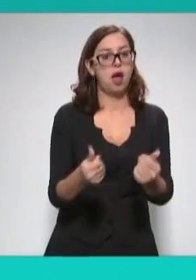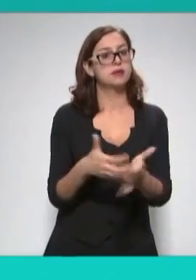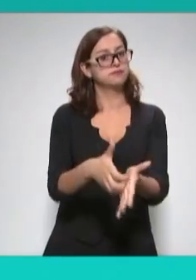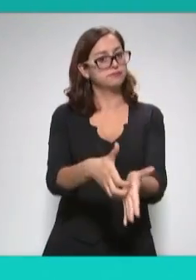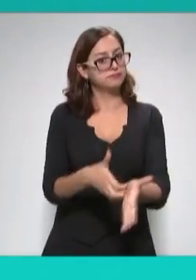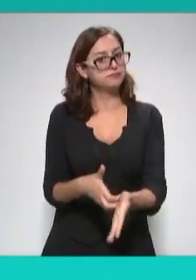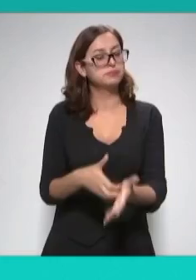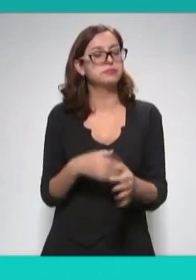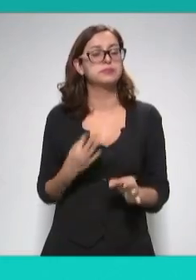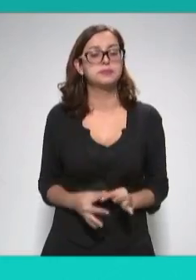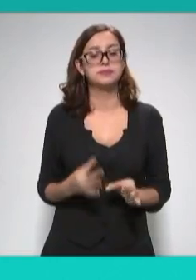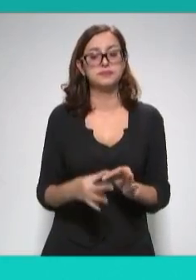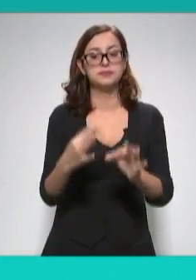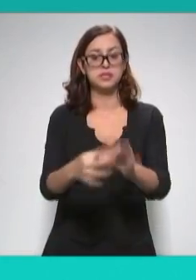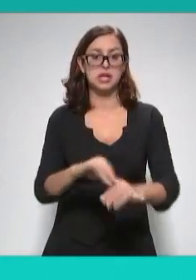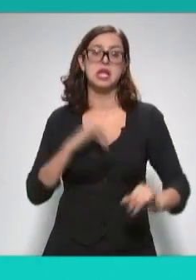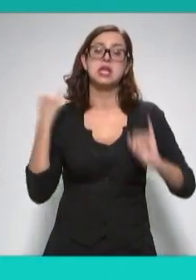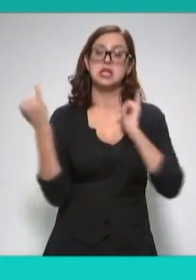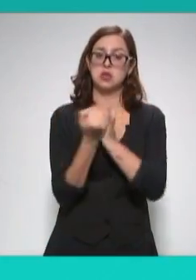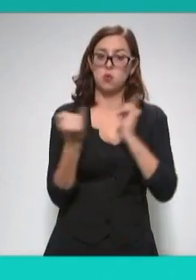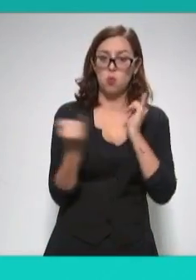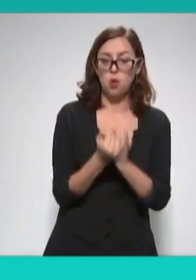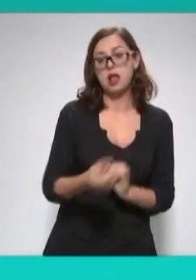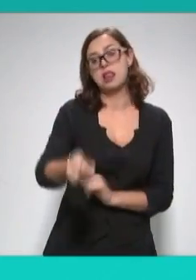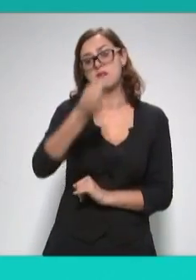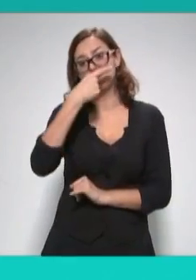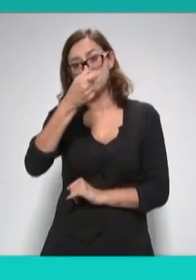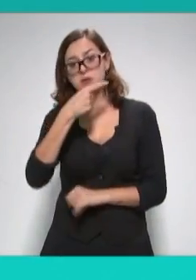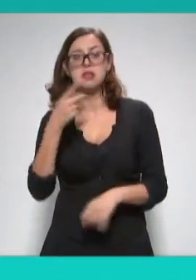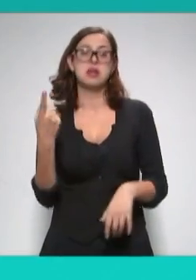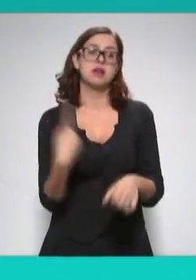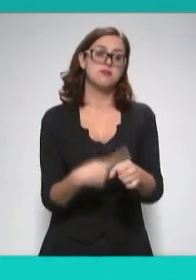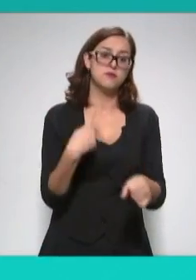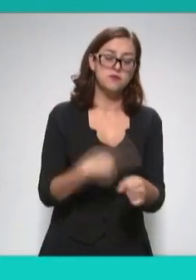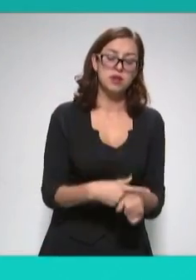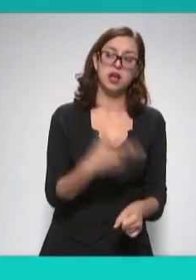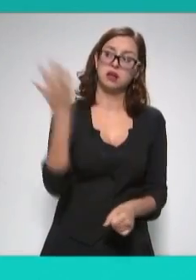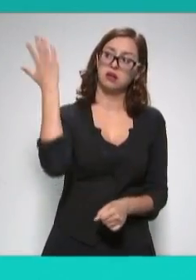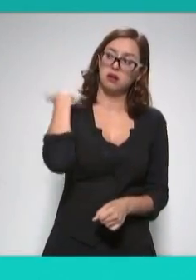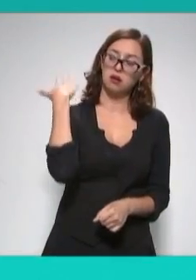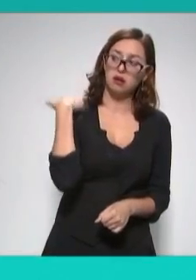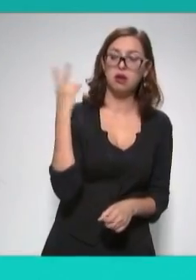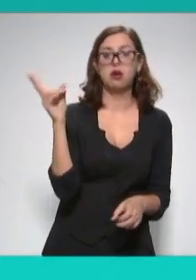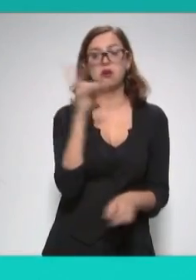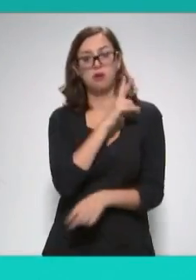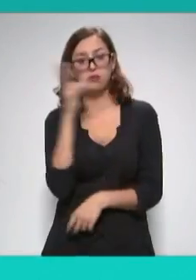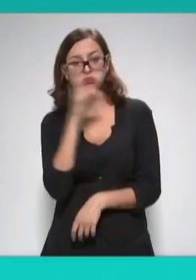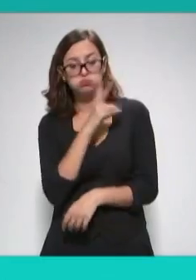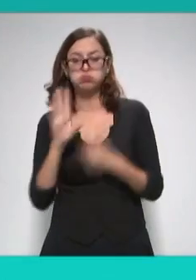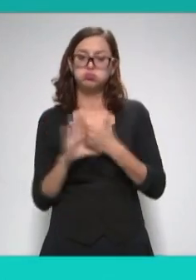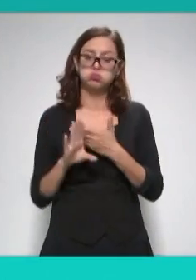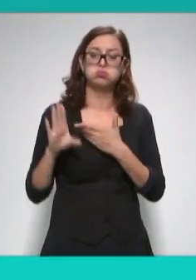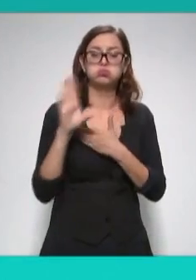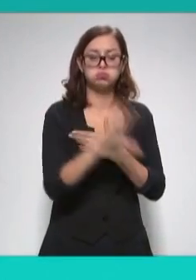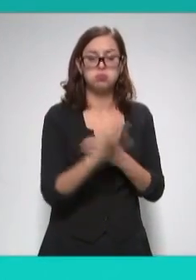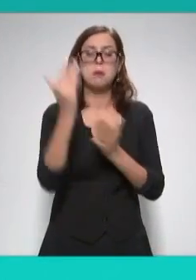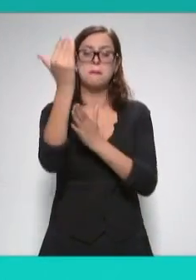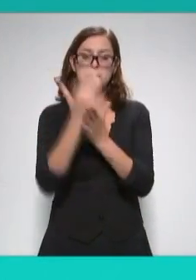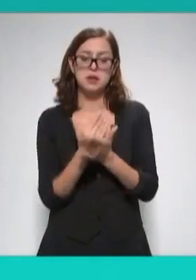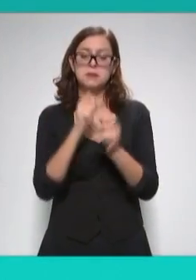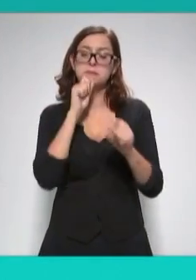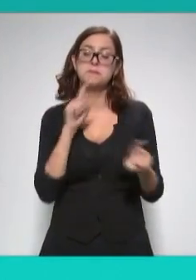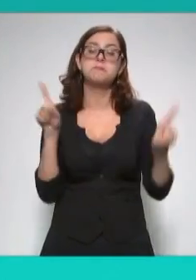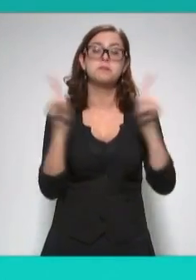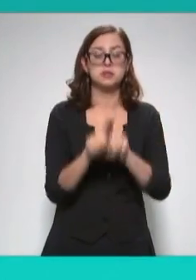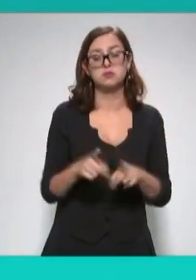reducción en la prevalencia de enfermedades o padecimientos respiratorios y más importante aún se garantizará el respeto del derecho